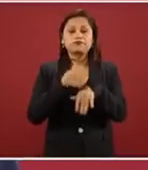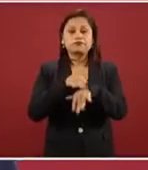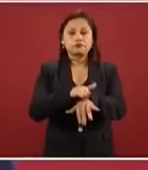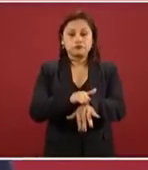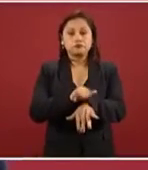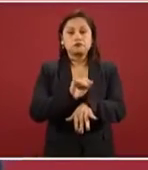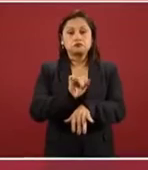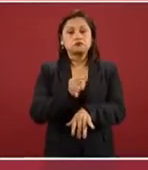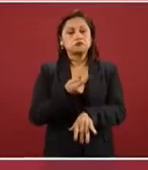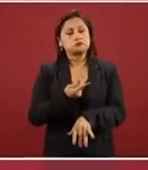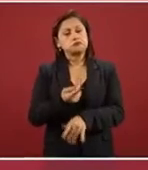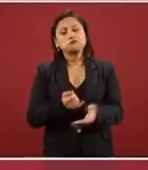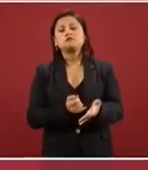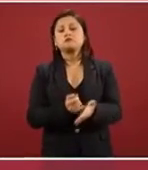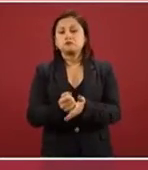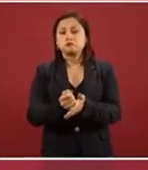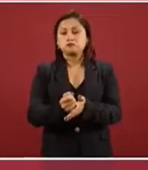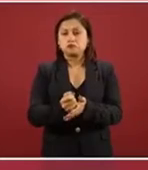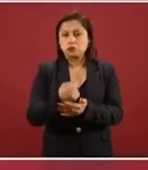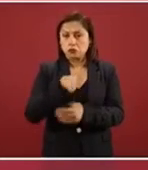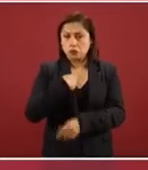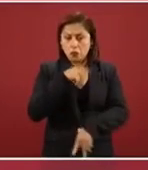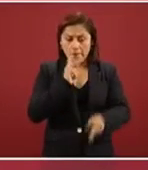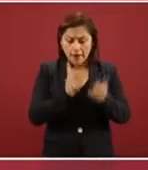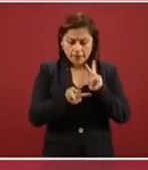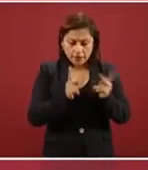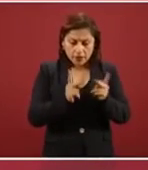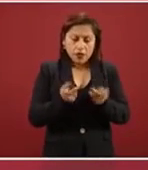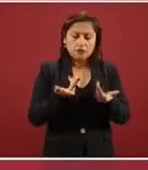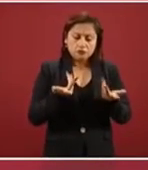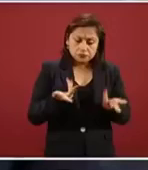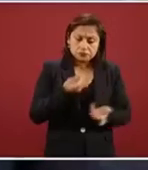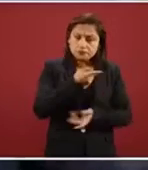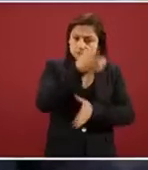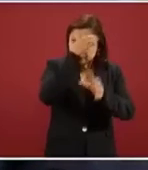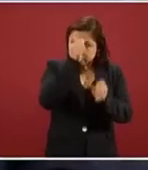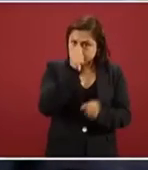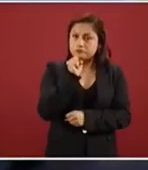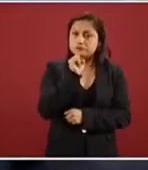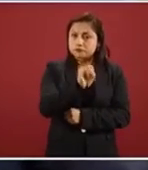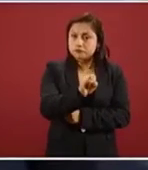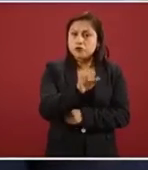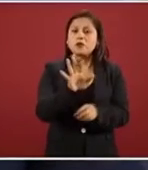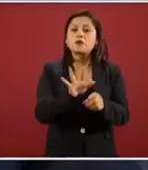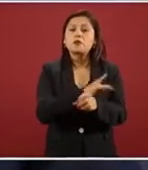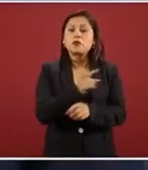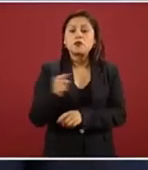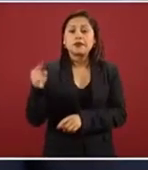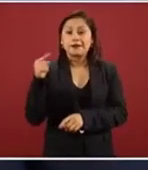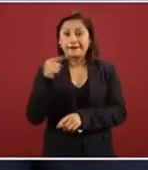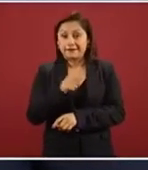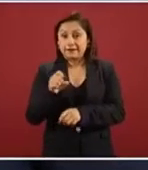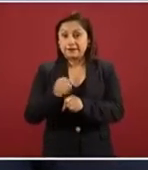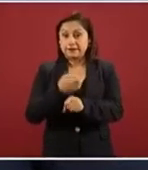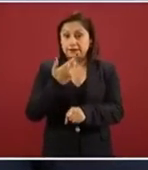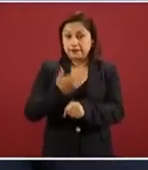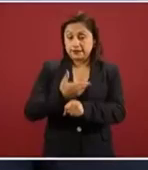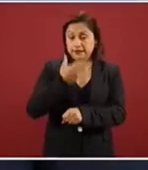Y estuvo de acuerdo porque conoce a las dos